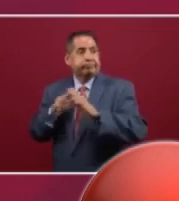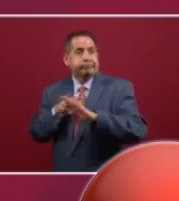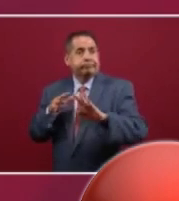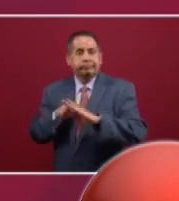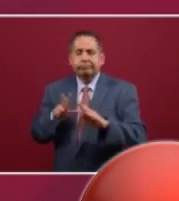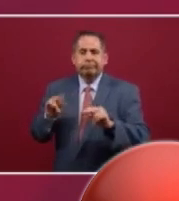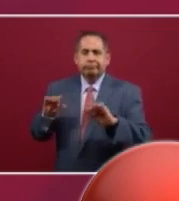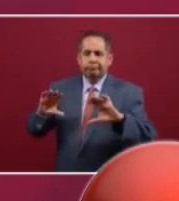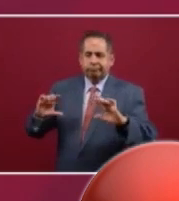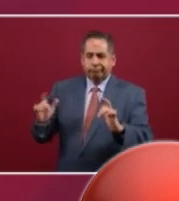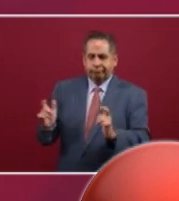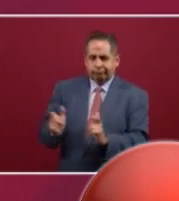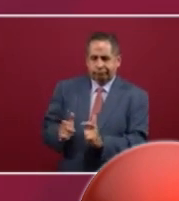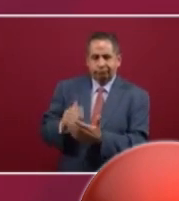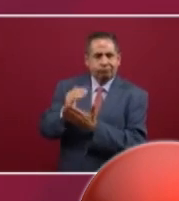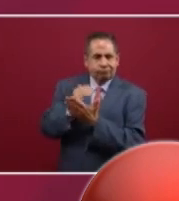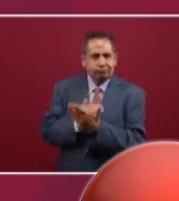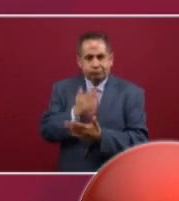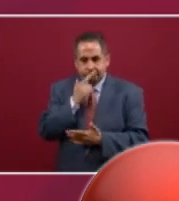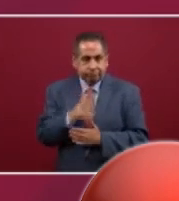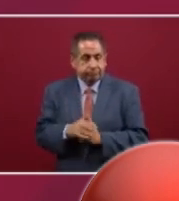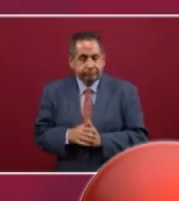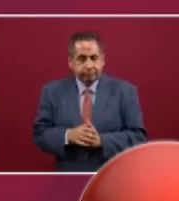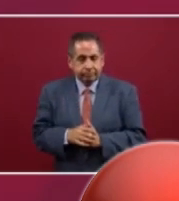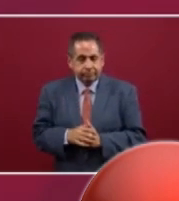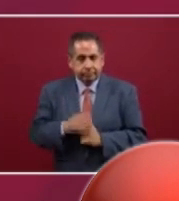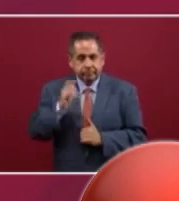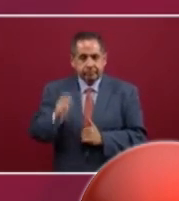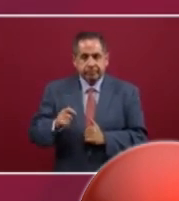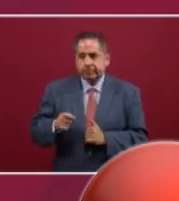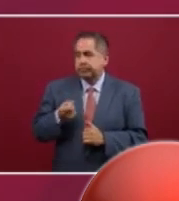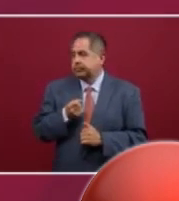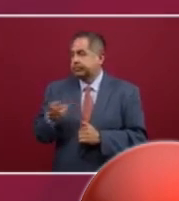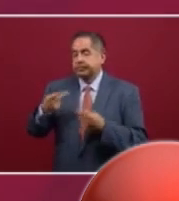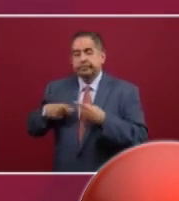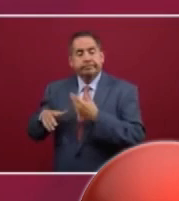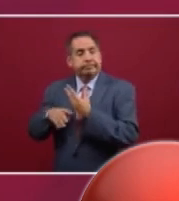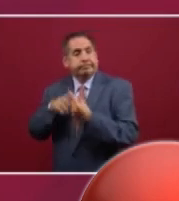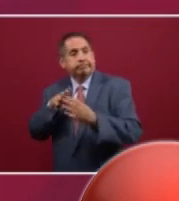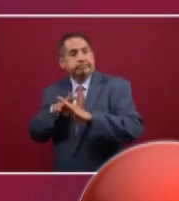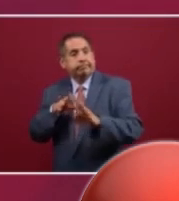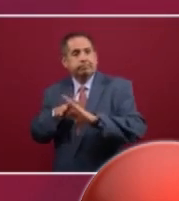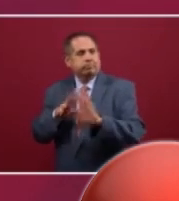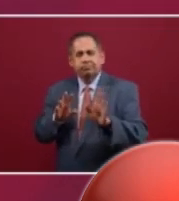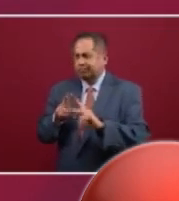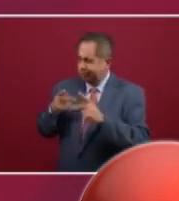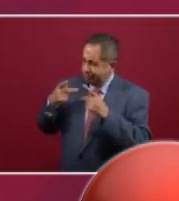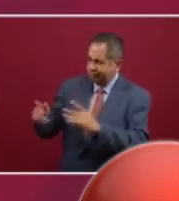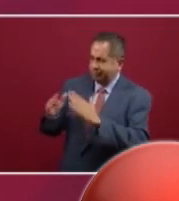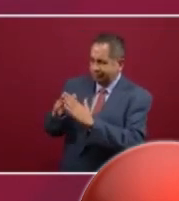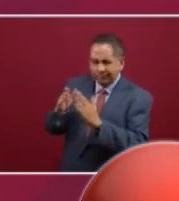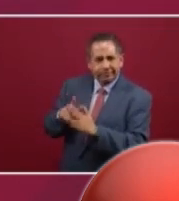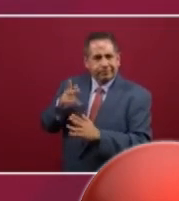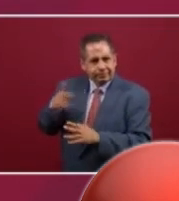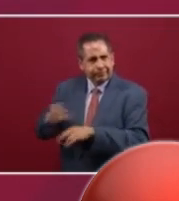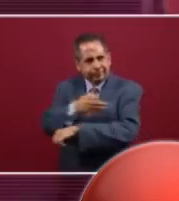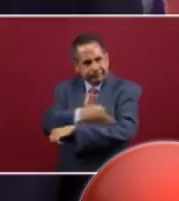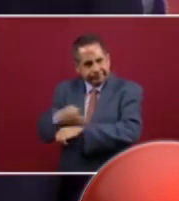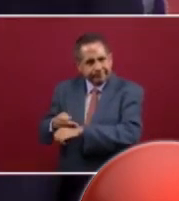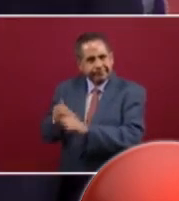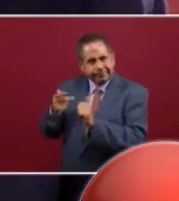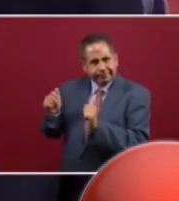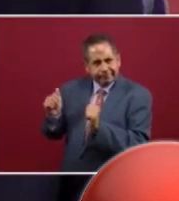mantener a los migrantes en sus casas, con sus familias,